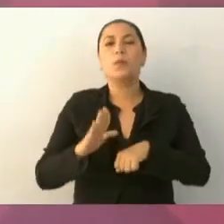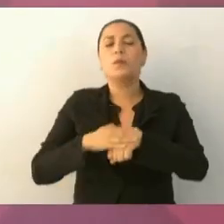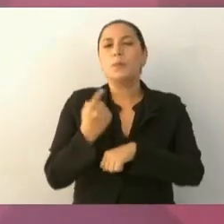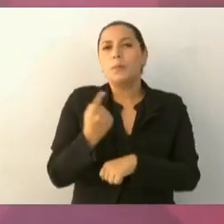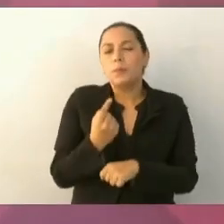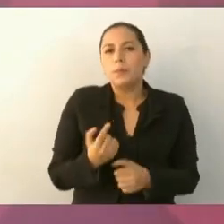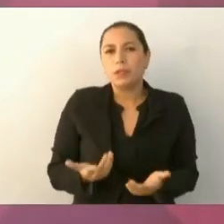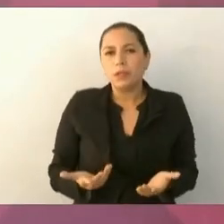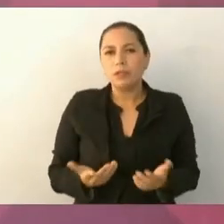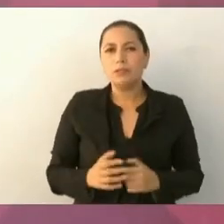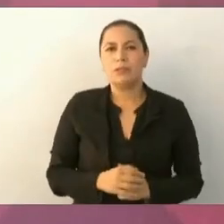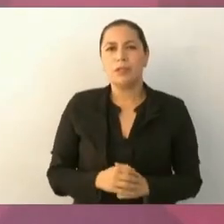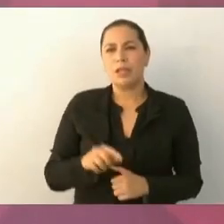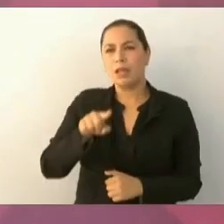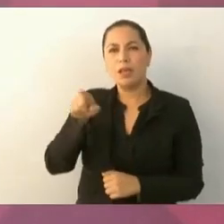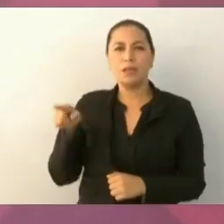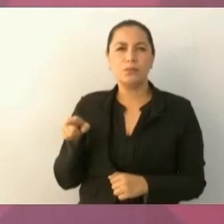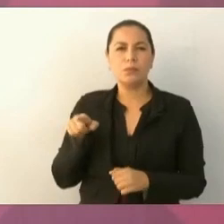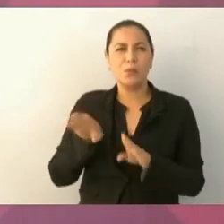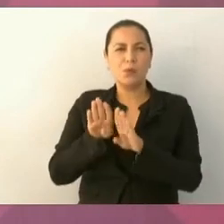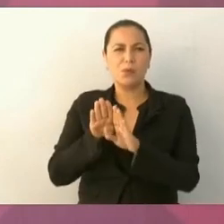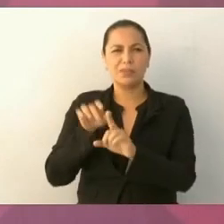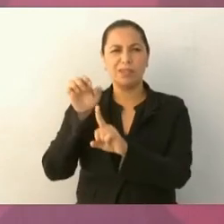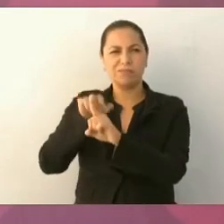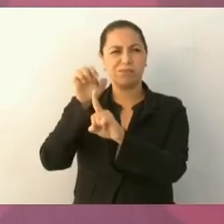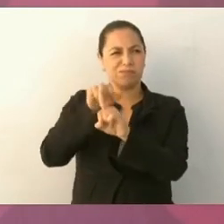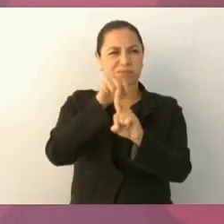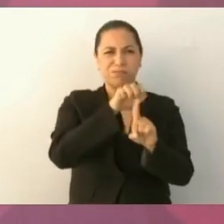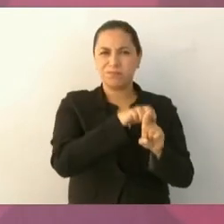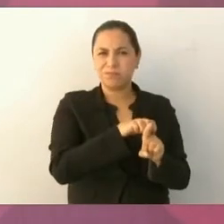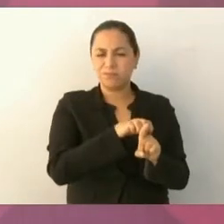tenían además engañados